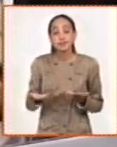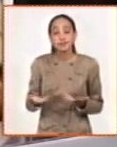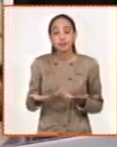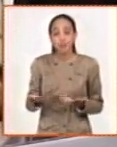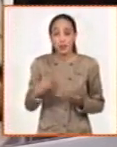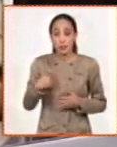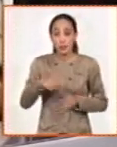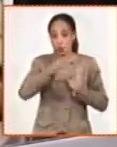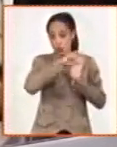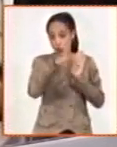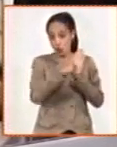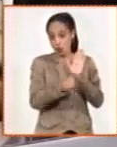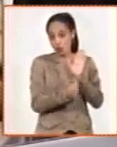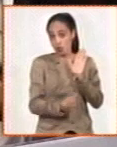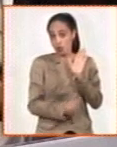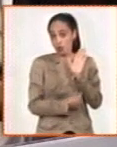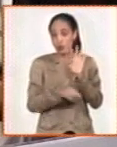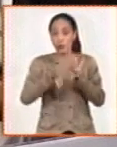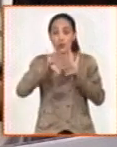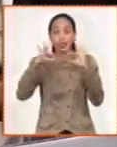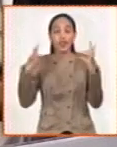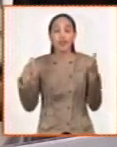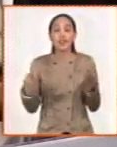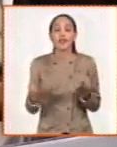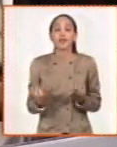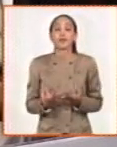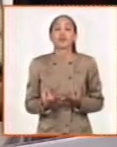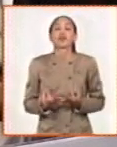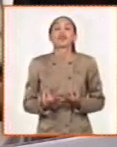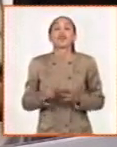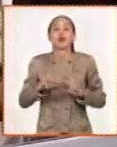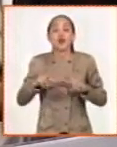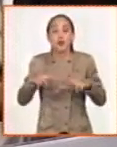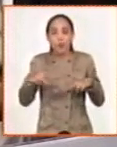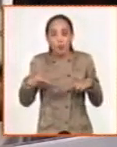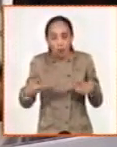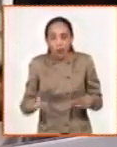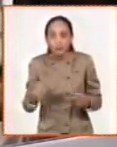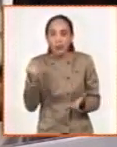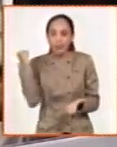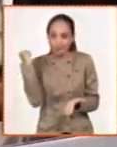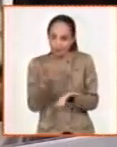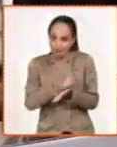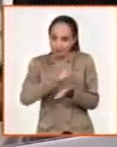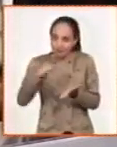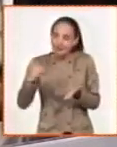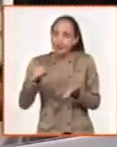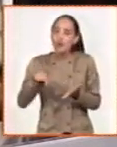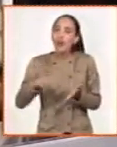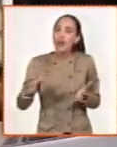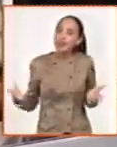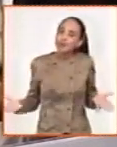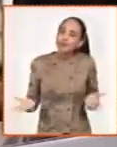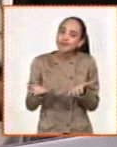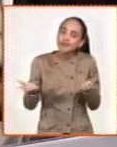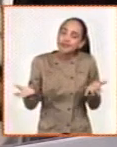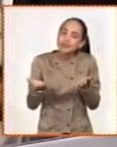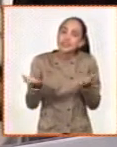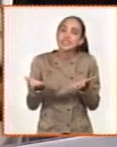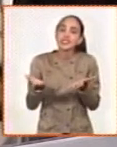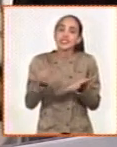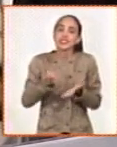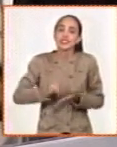de la familia vino a reafirmar, ha dado voz y le ha dado espacio y ha